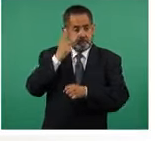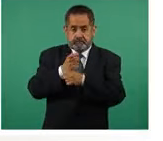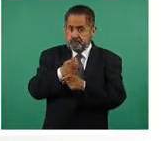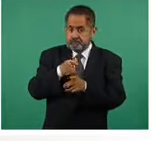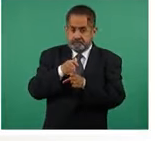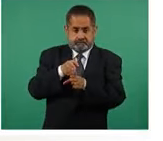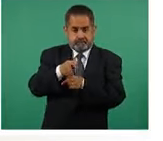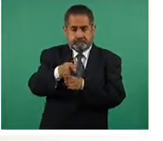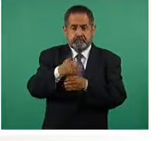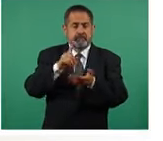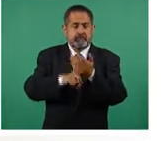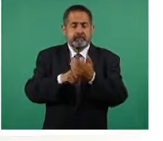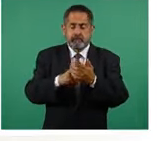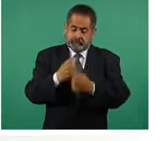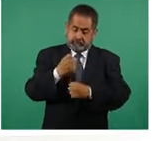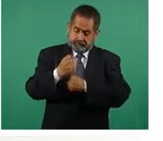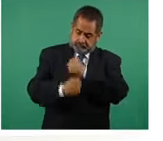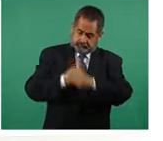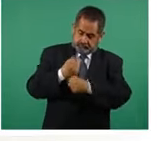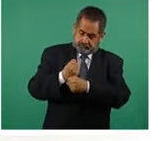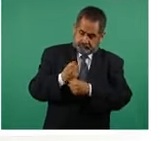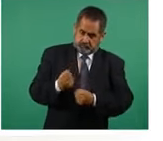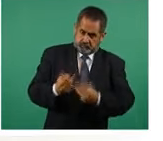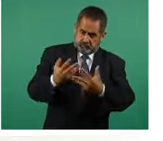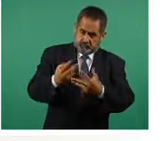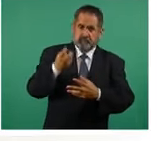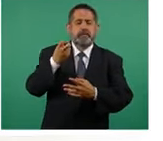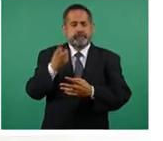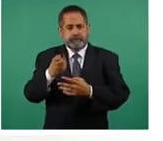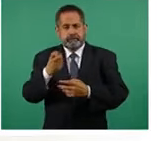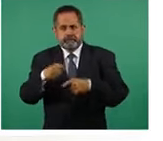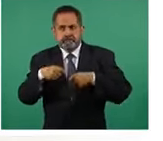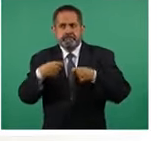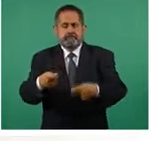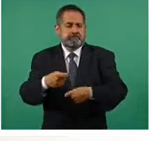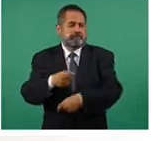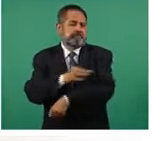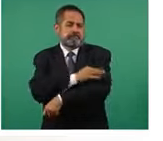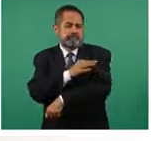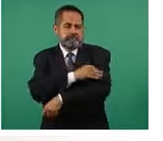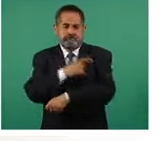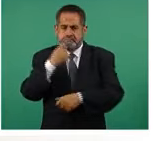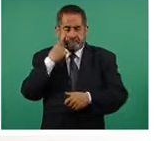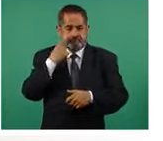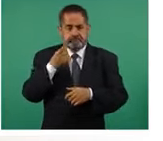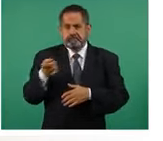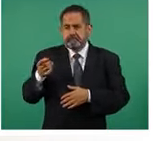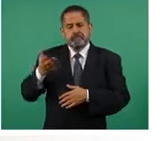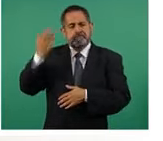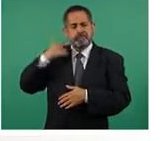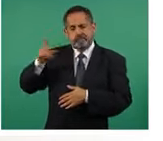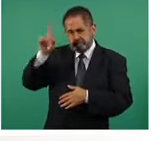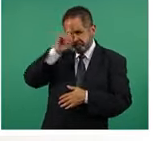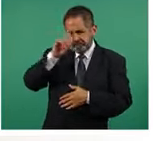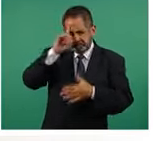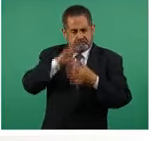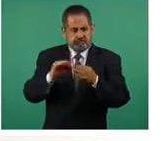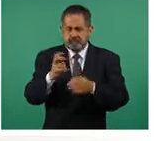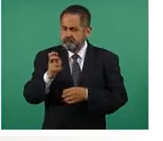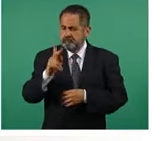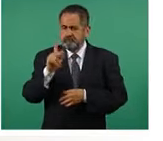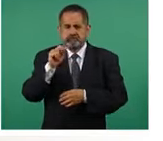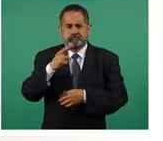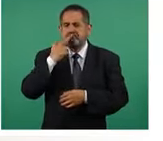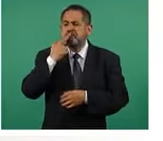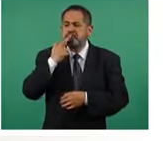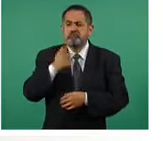edad, que es lo que desde un inicio se demostró y se recomendó como la mejor estrategia para